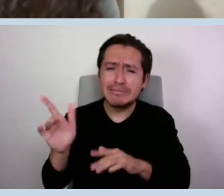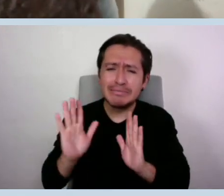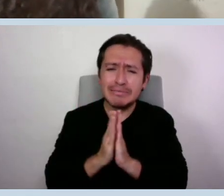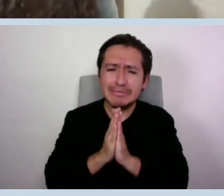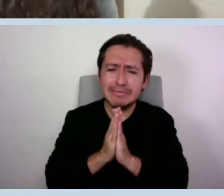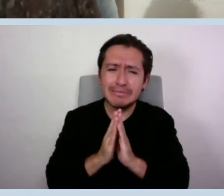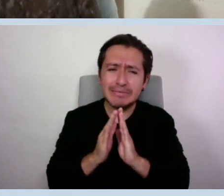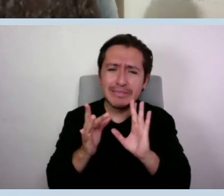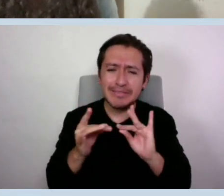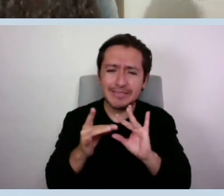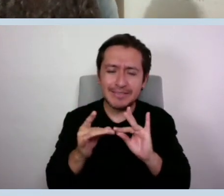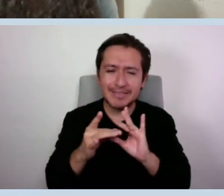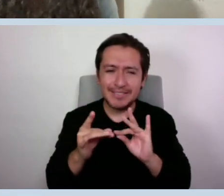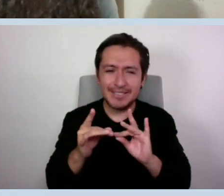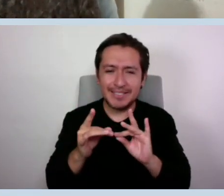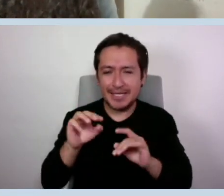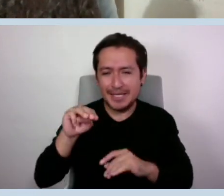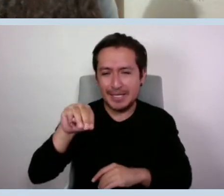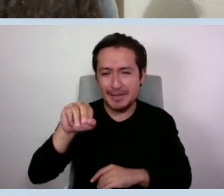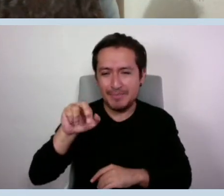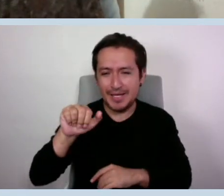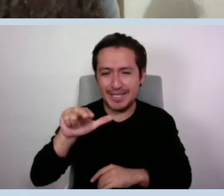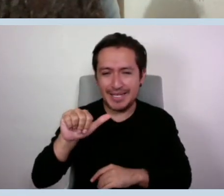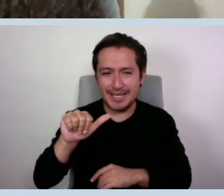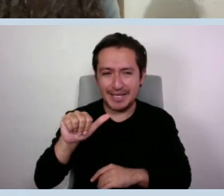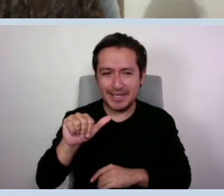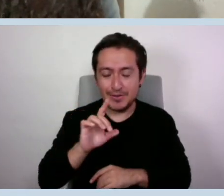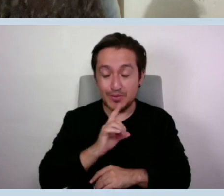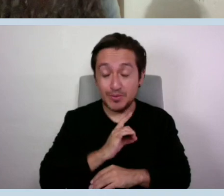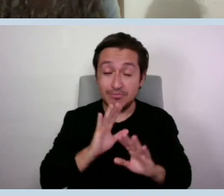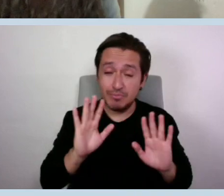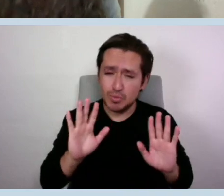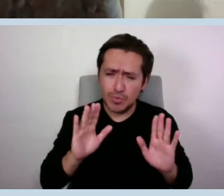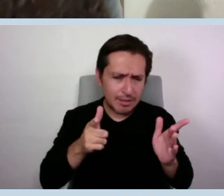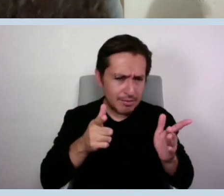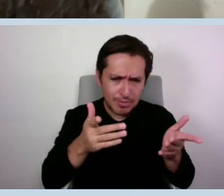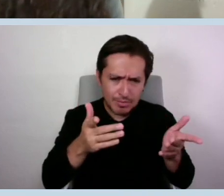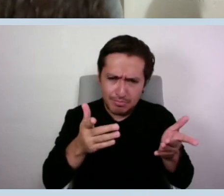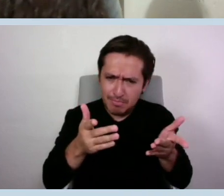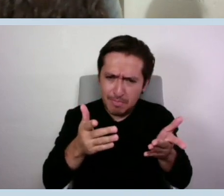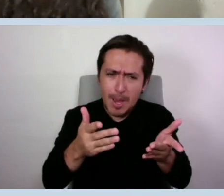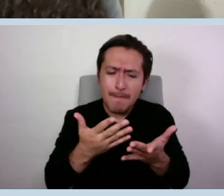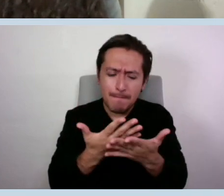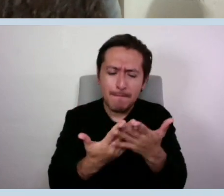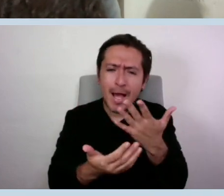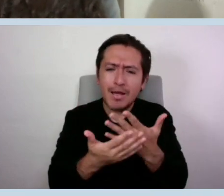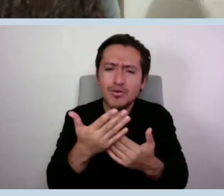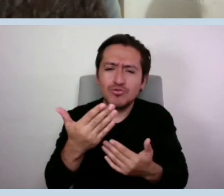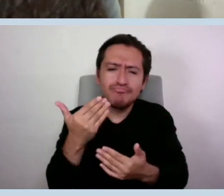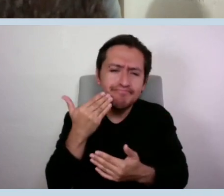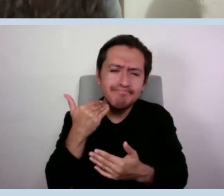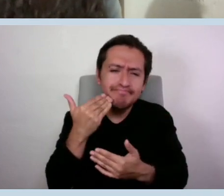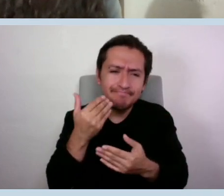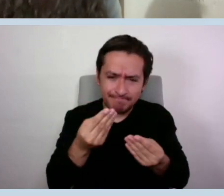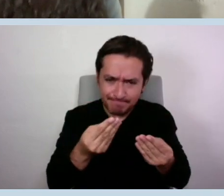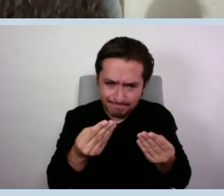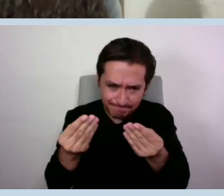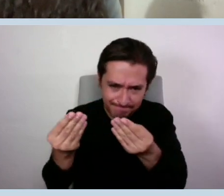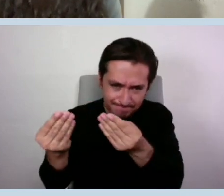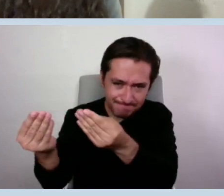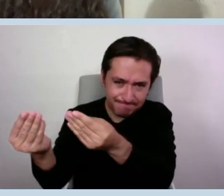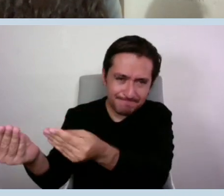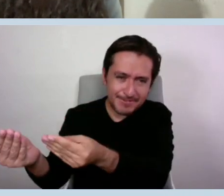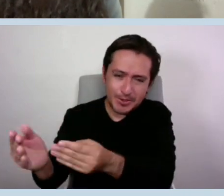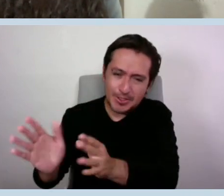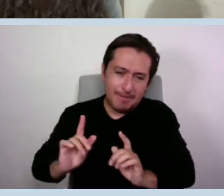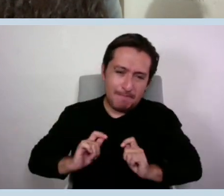maríana nos decía como pues van a quedar en buenas manos no si todo sale bien pero yo en mi ser